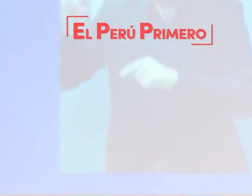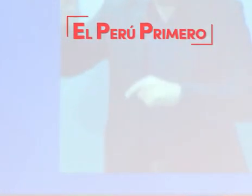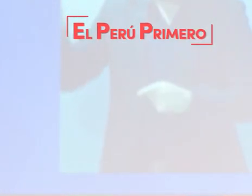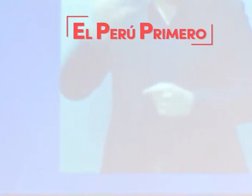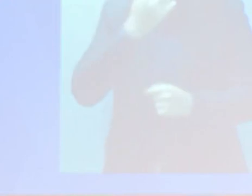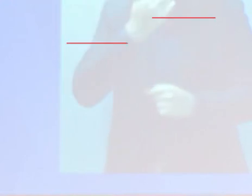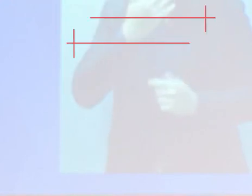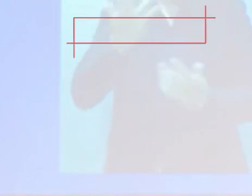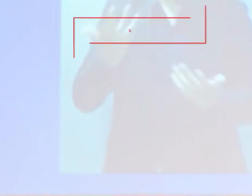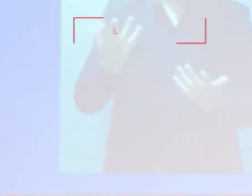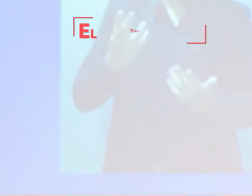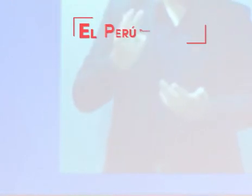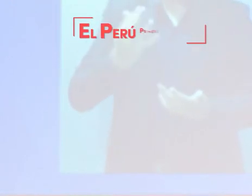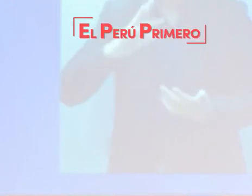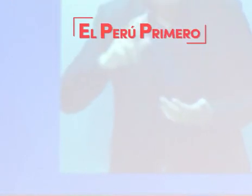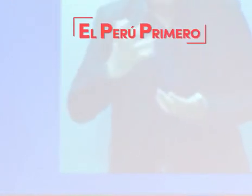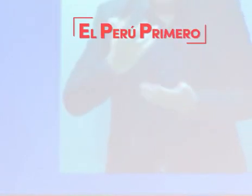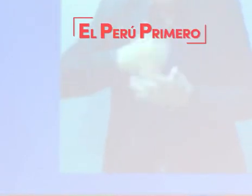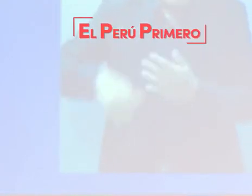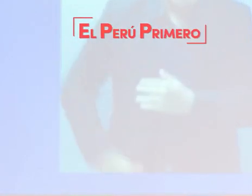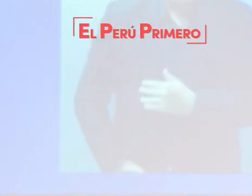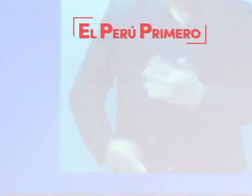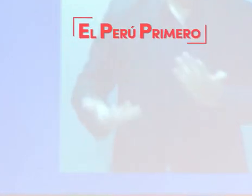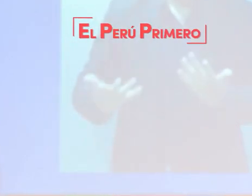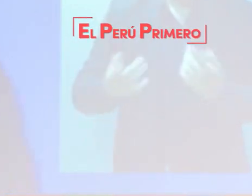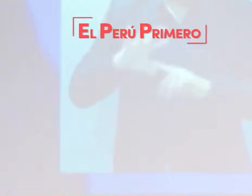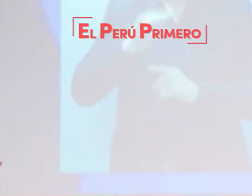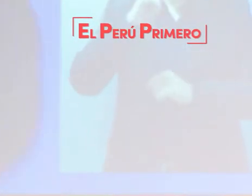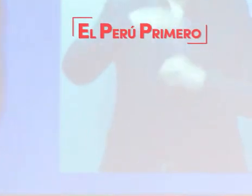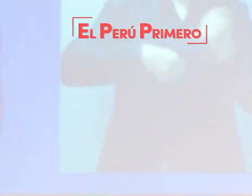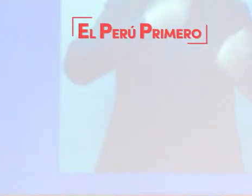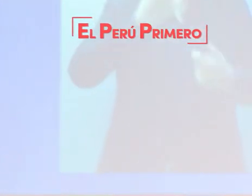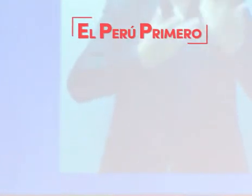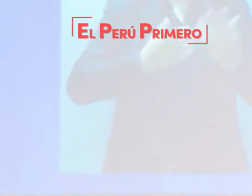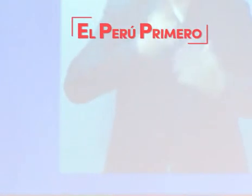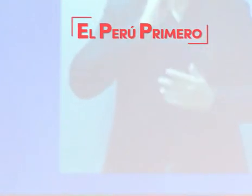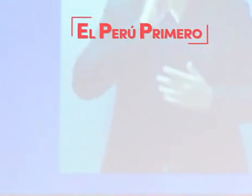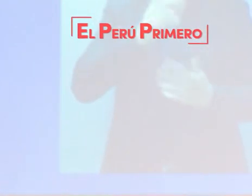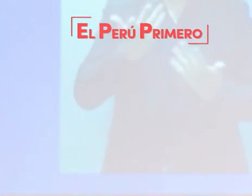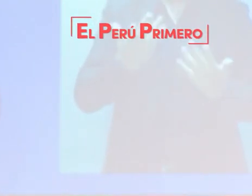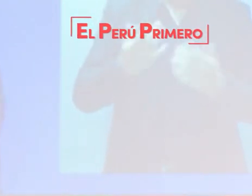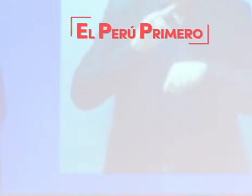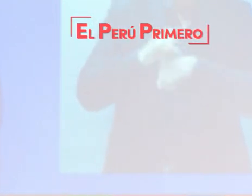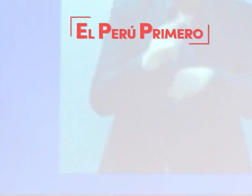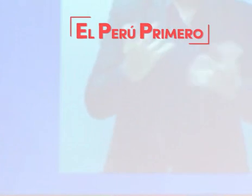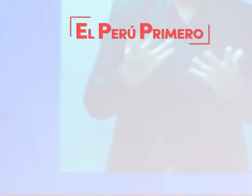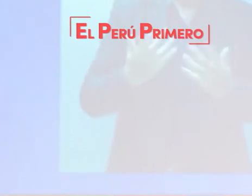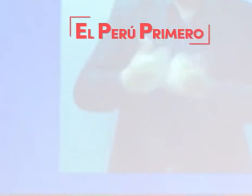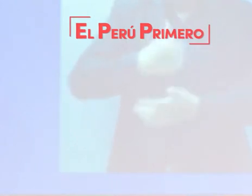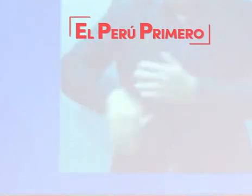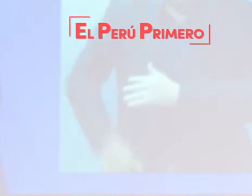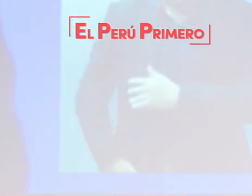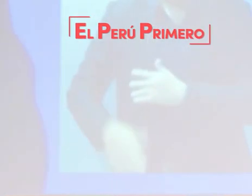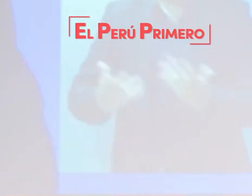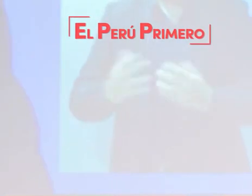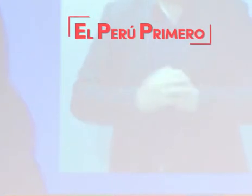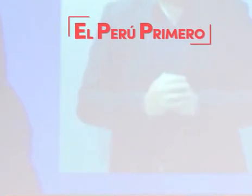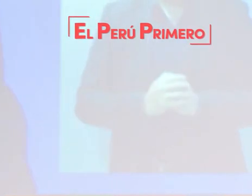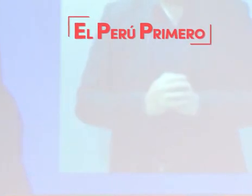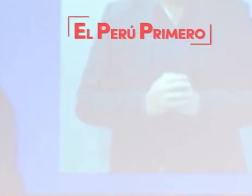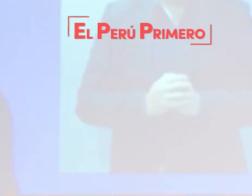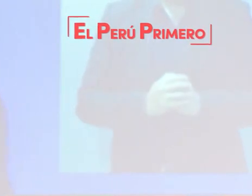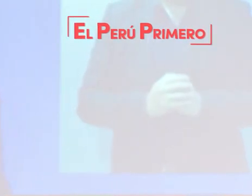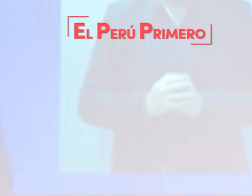Imagínense esos 10,000 millones de soles puestos a disposición adicionalmente de los